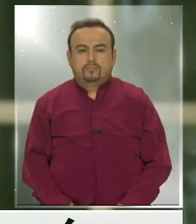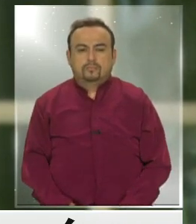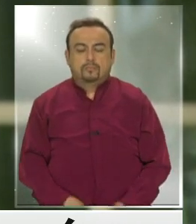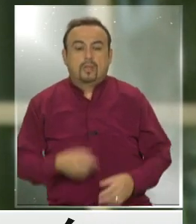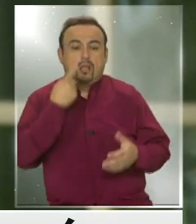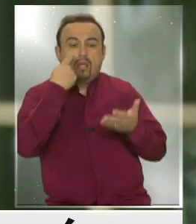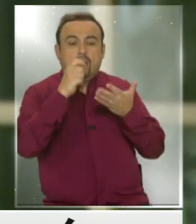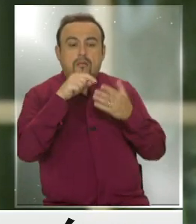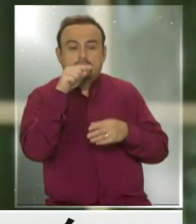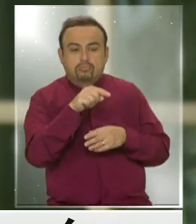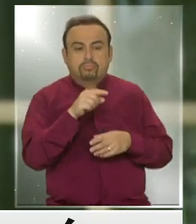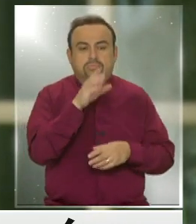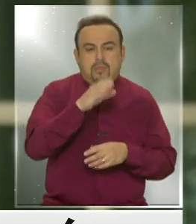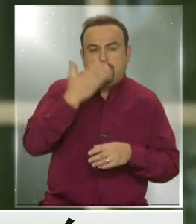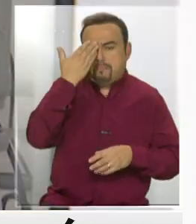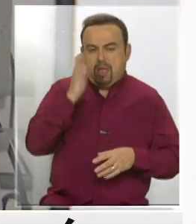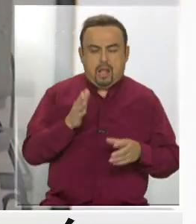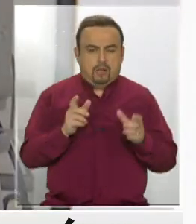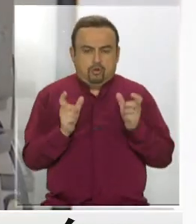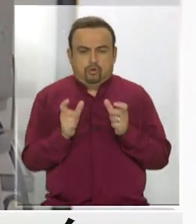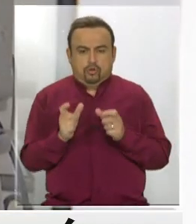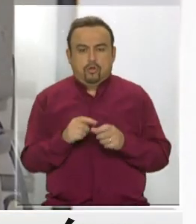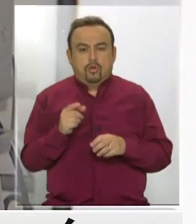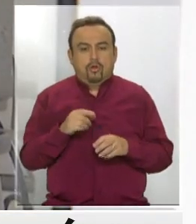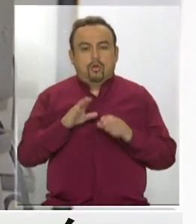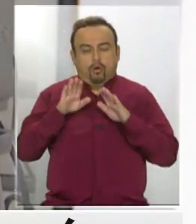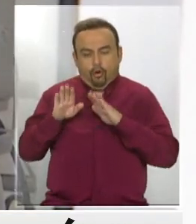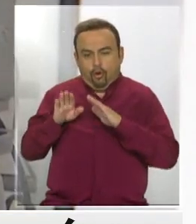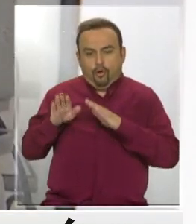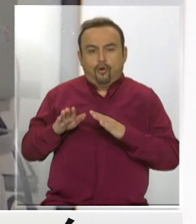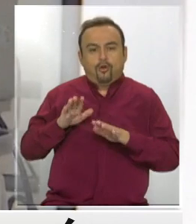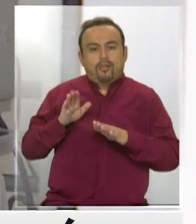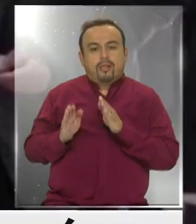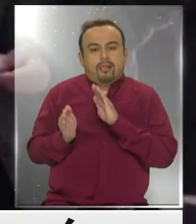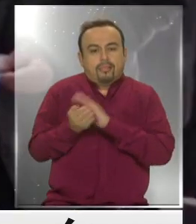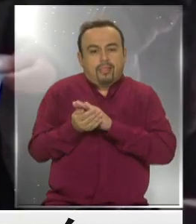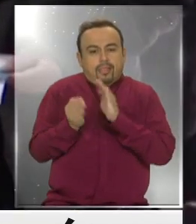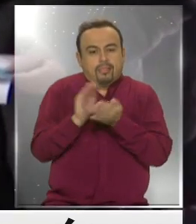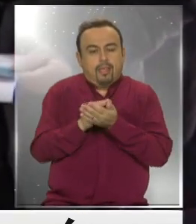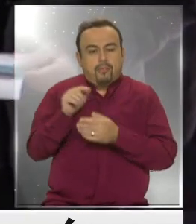para evaluar su papel en el mal manejo y encubrir la propagación del coronavirus.